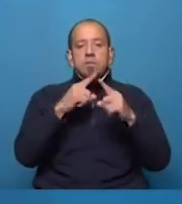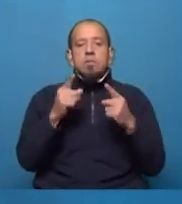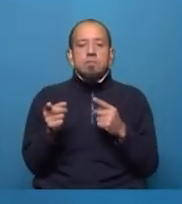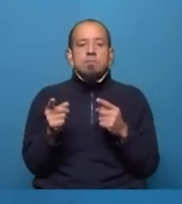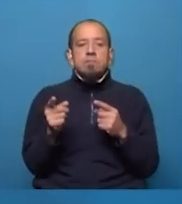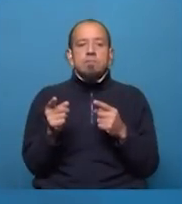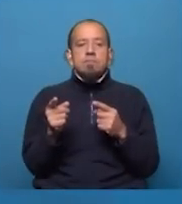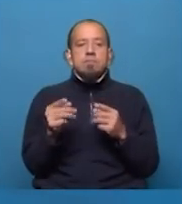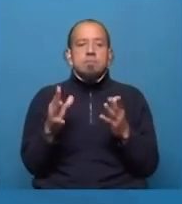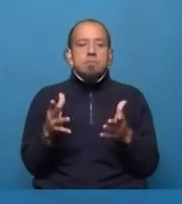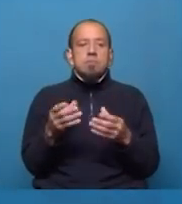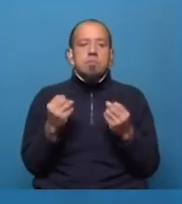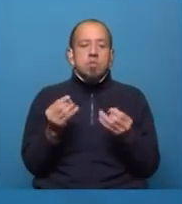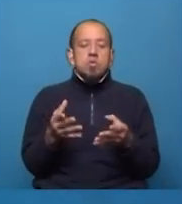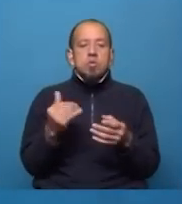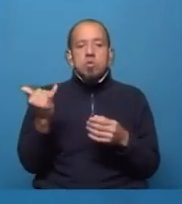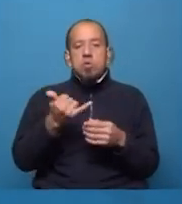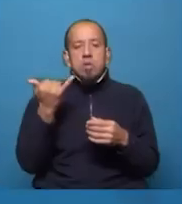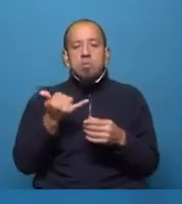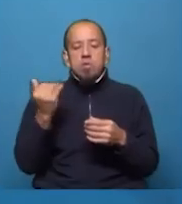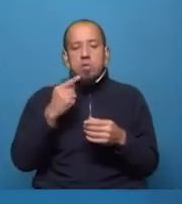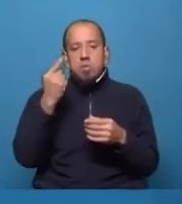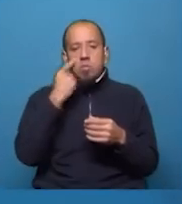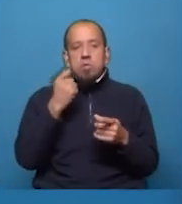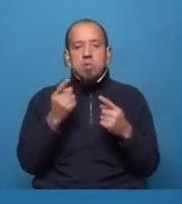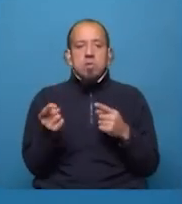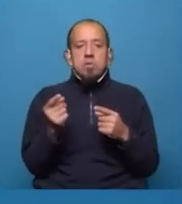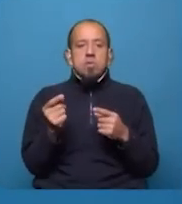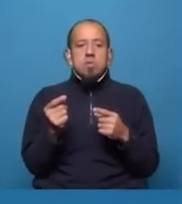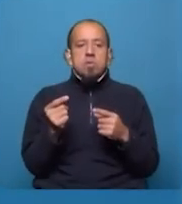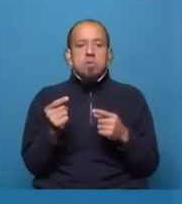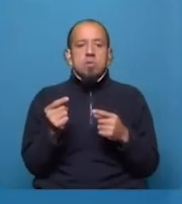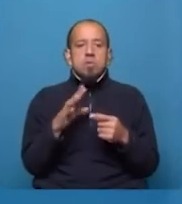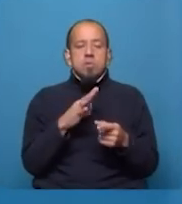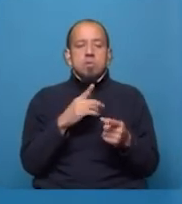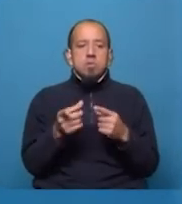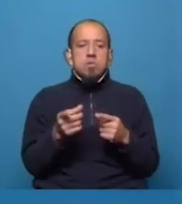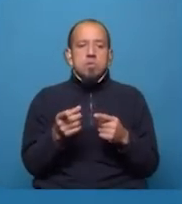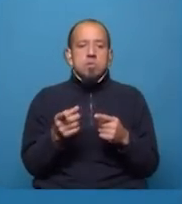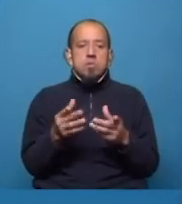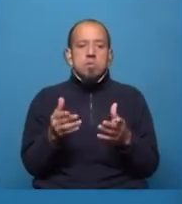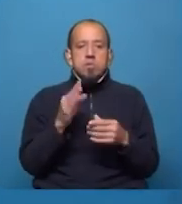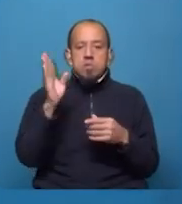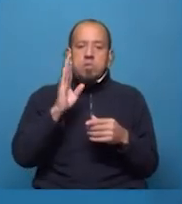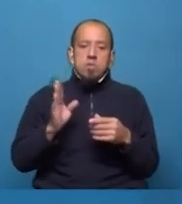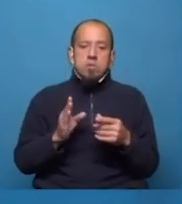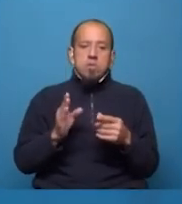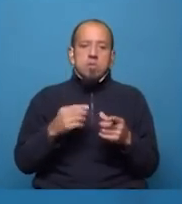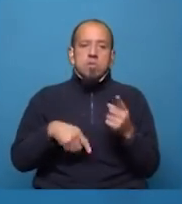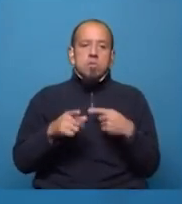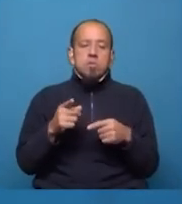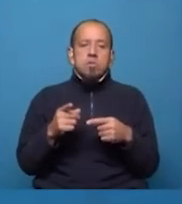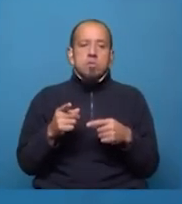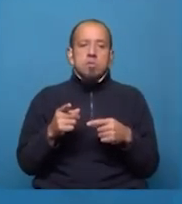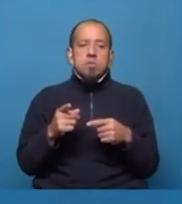por algo llegó tanto tiempo detectarla y partió de Brasil y partió una acción muy